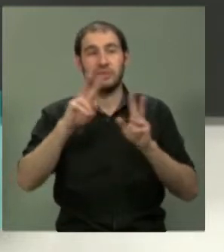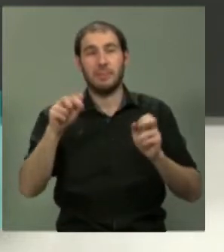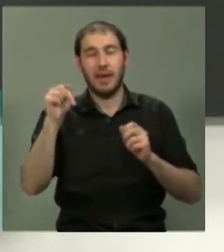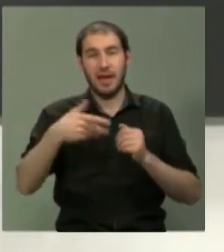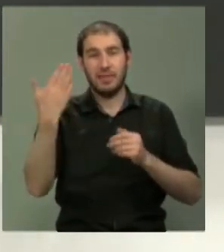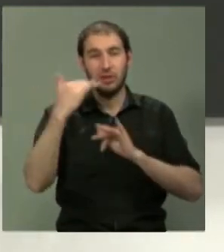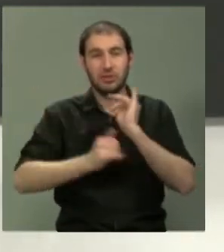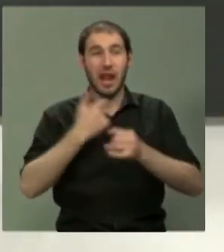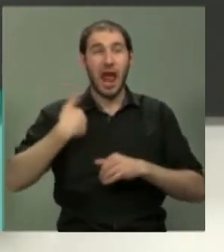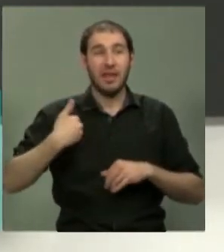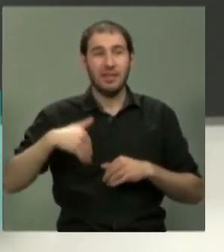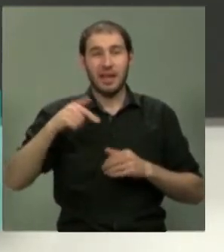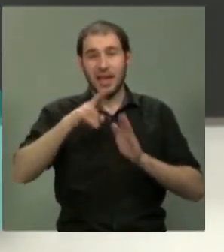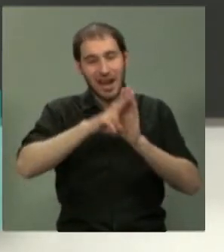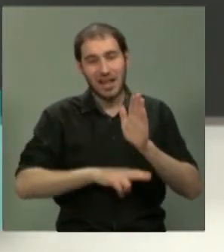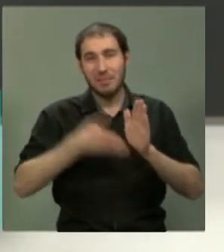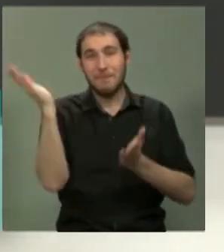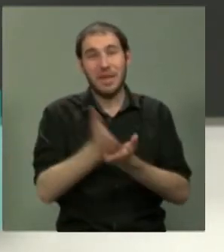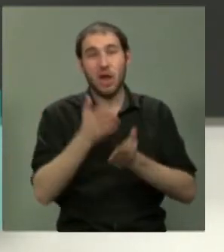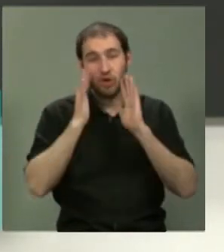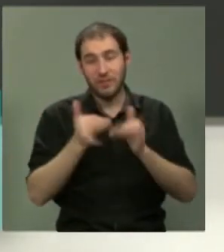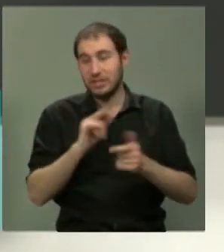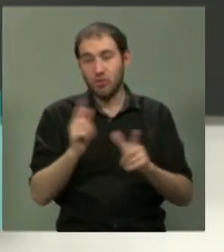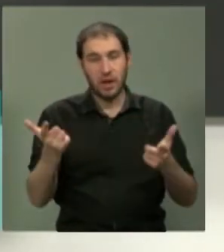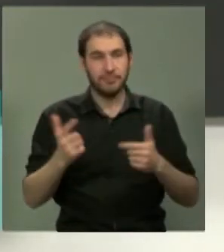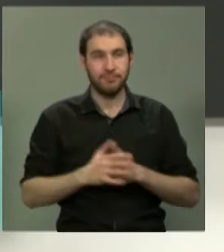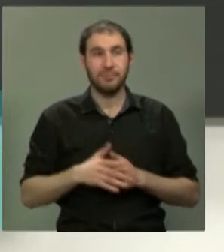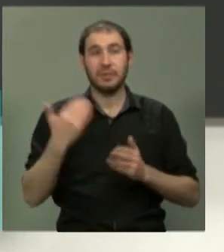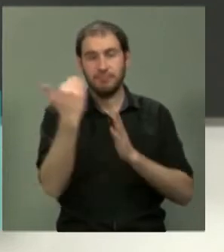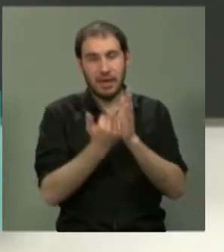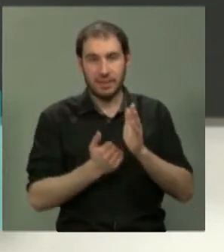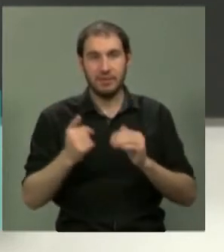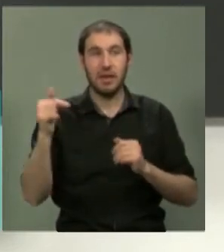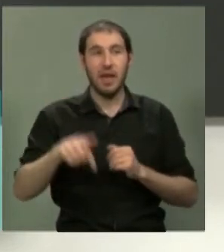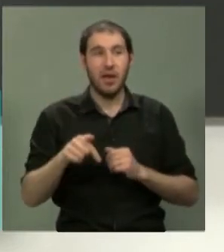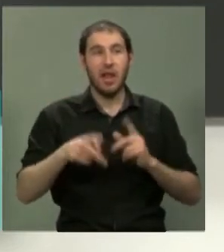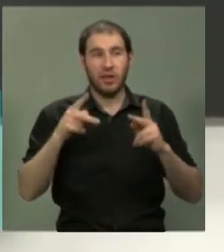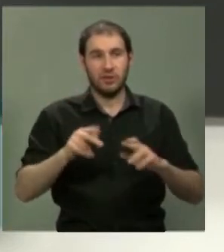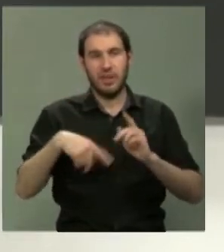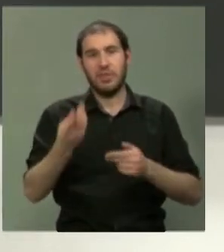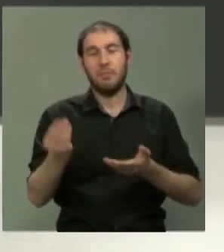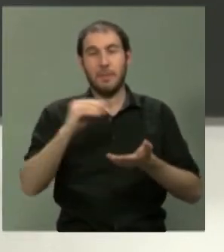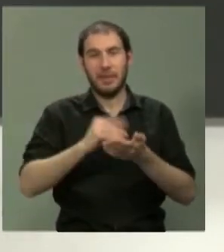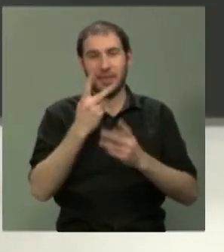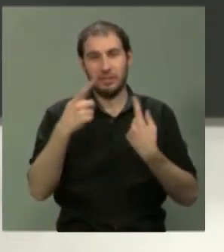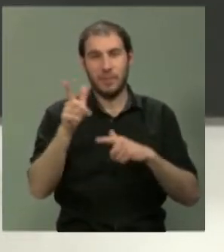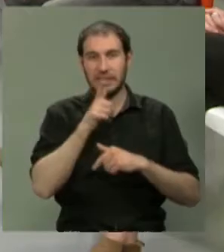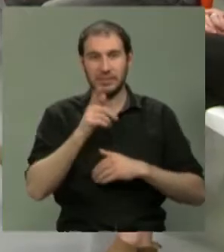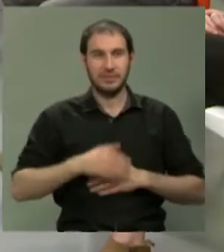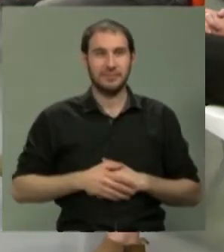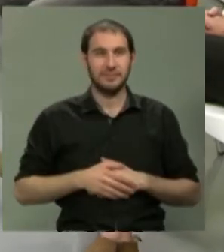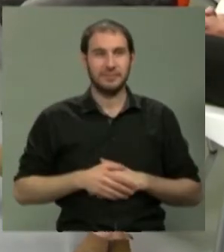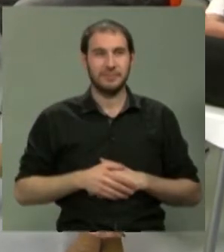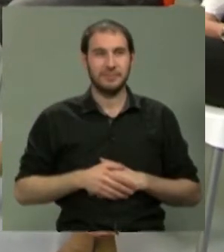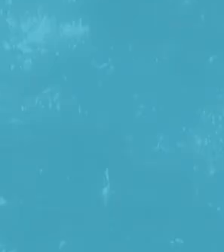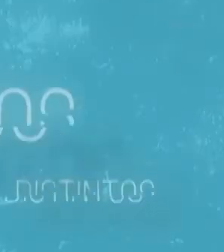decíamos al principio, Argentina no tiene un régimen penal juvenil, ¿sí?, establecido. Vamos al corte y enseguida continuamos con más distintos parecidos.